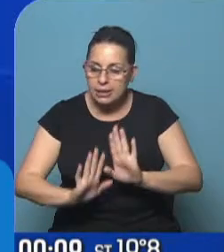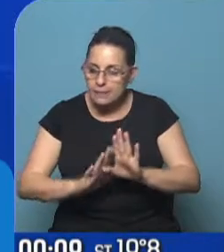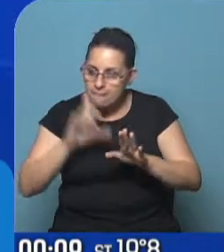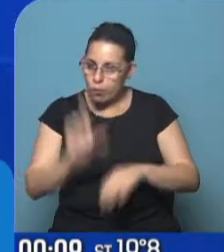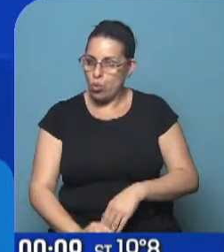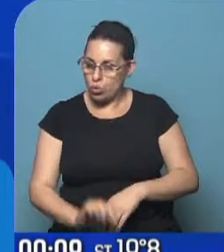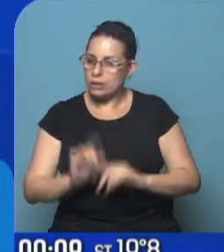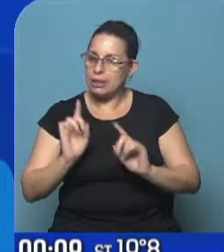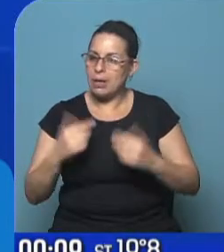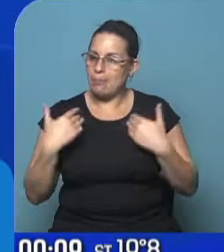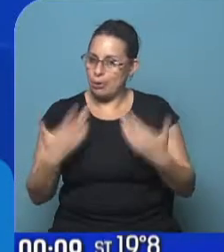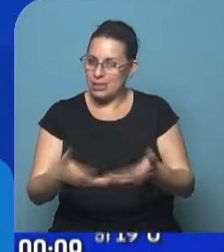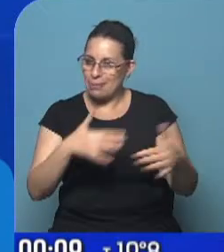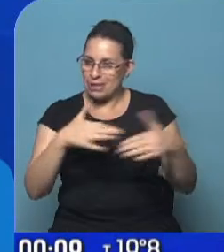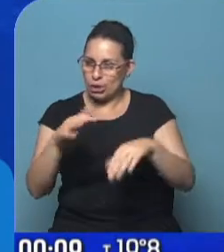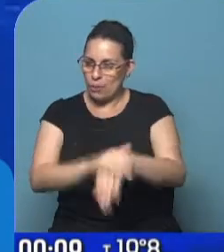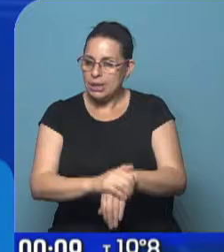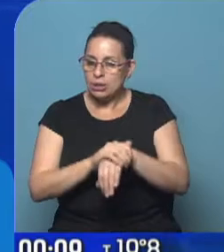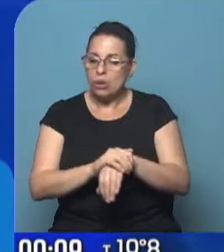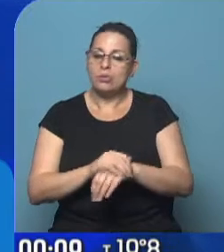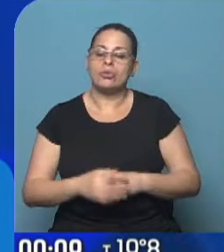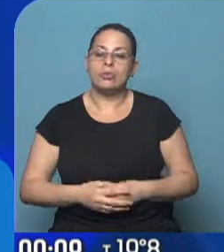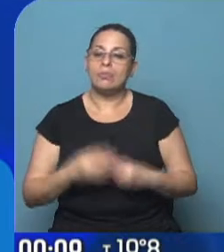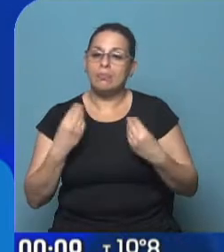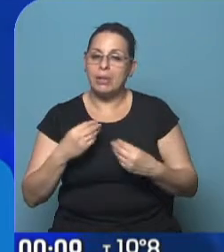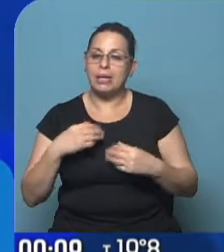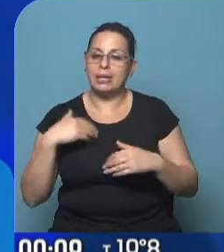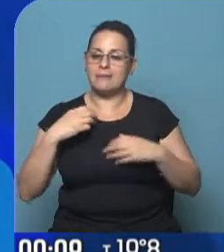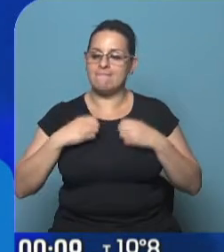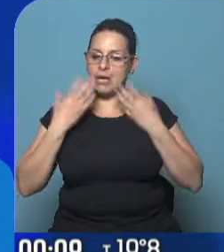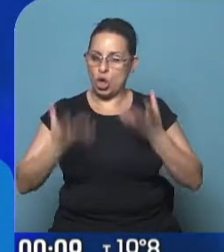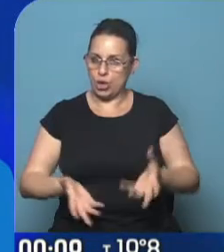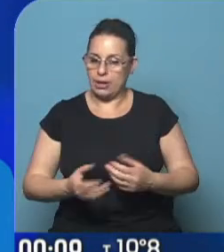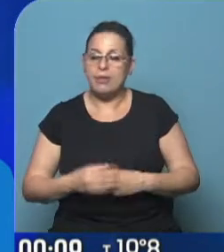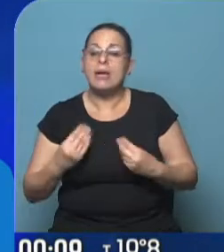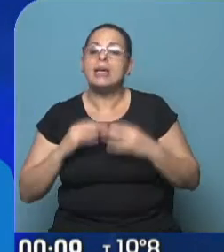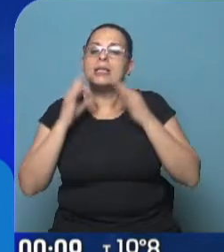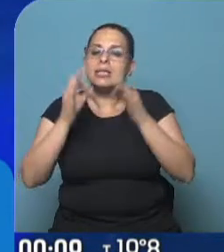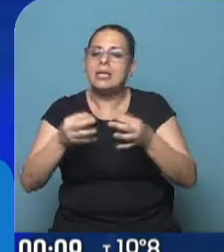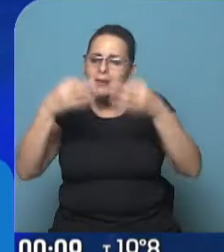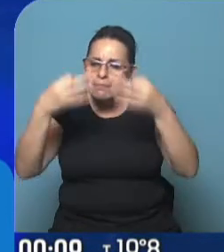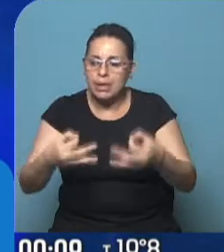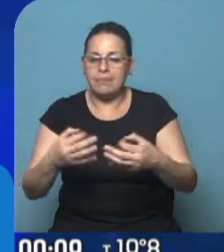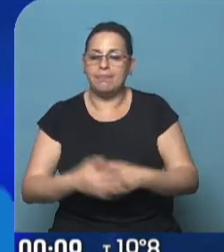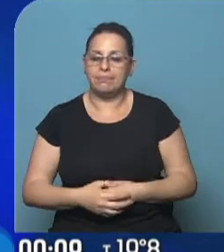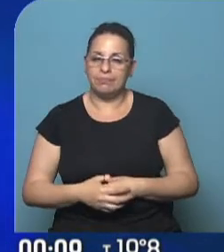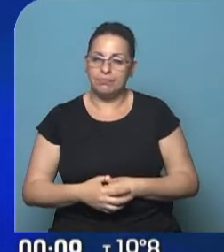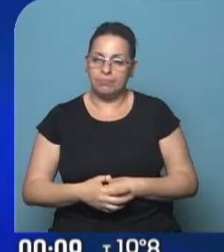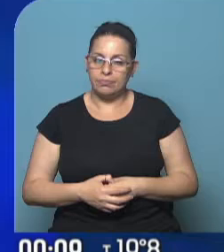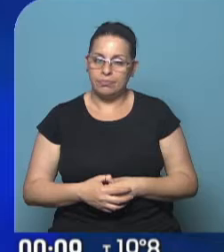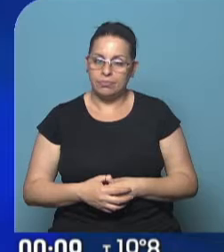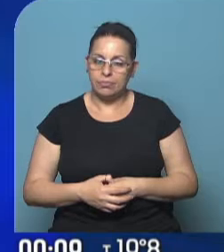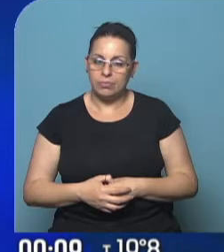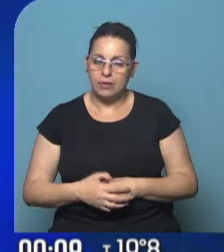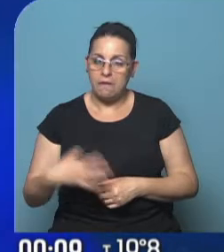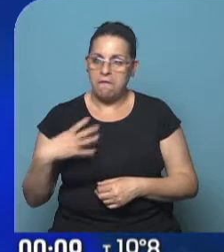y aprovechando estos partidos amistosos para seguir creciendo, para llegar de la mejor manera. Son pocos los